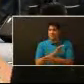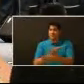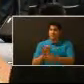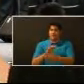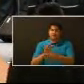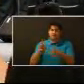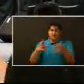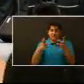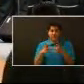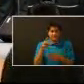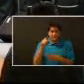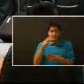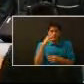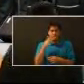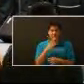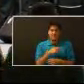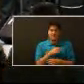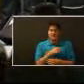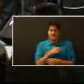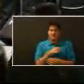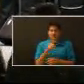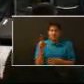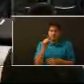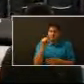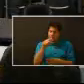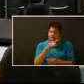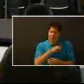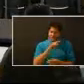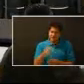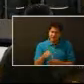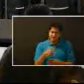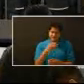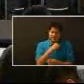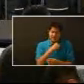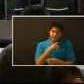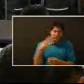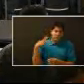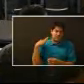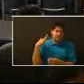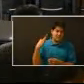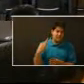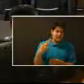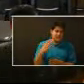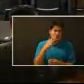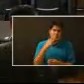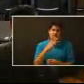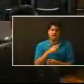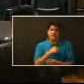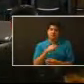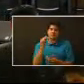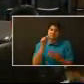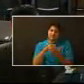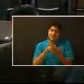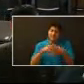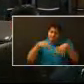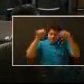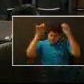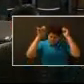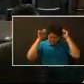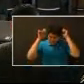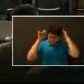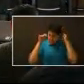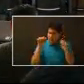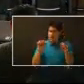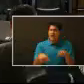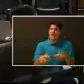Recibiendo ahí, hermano, donde tú estás. Solo quisiéramos invitar a los hermanos que están solicitando cobertura